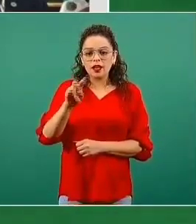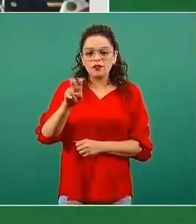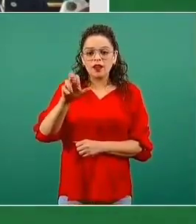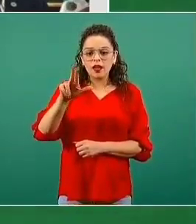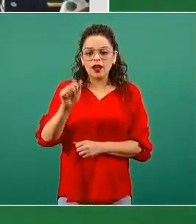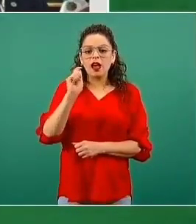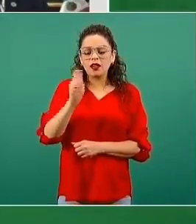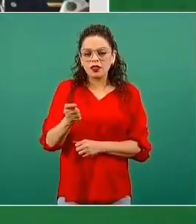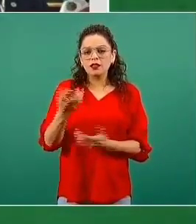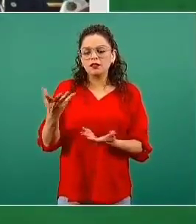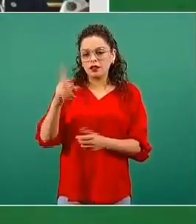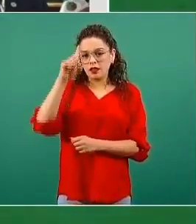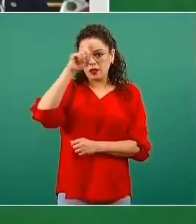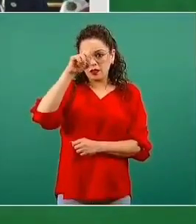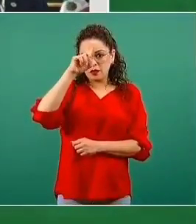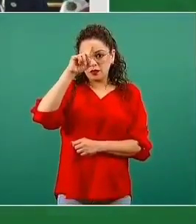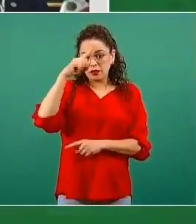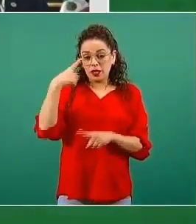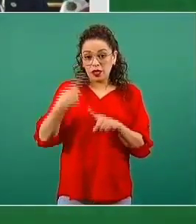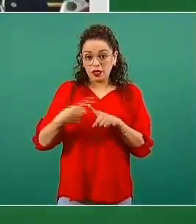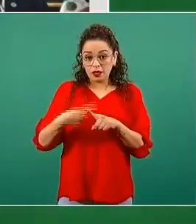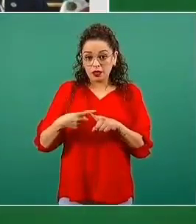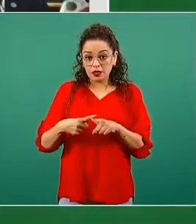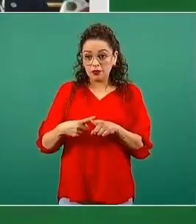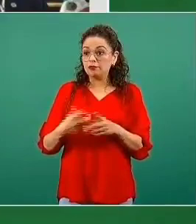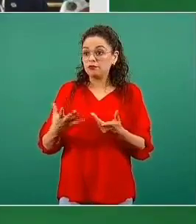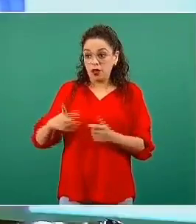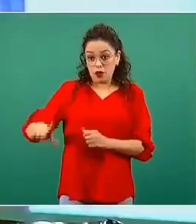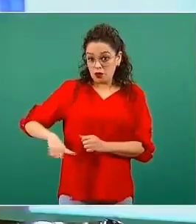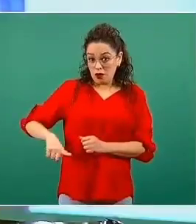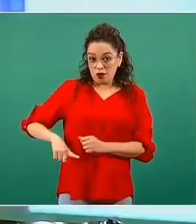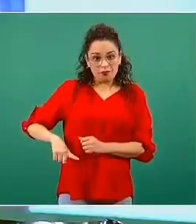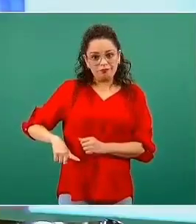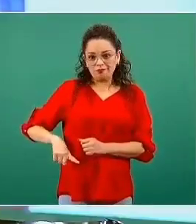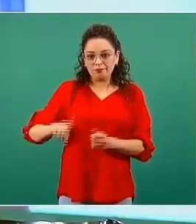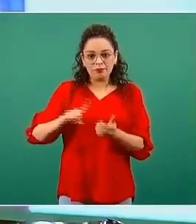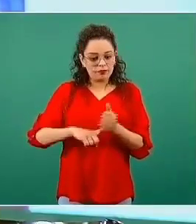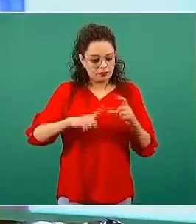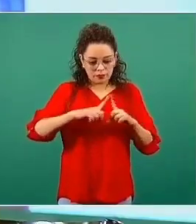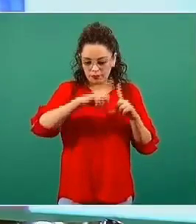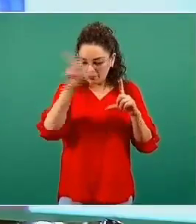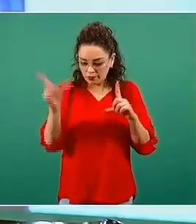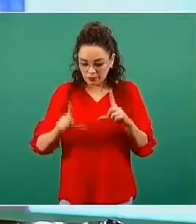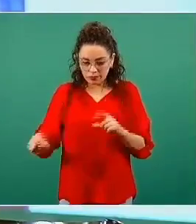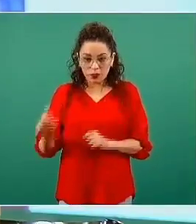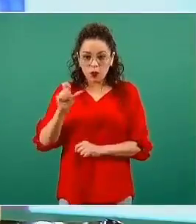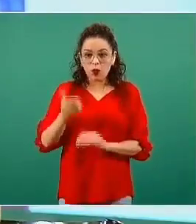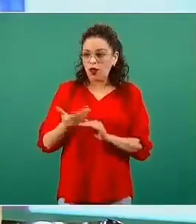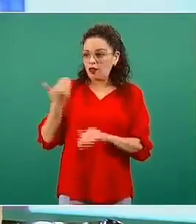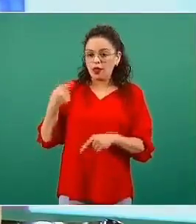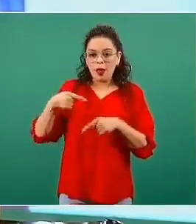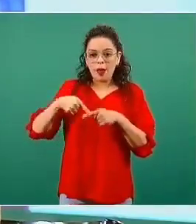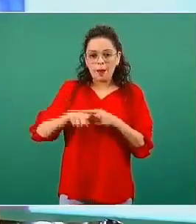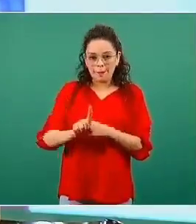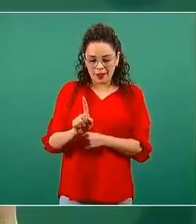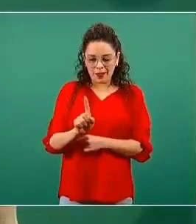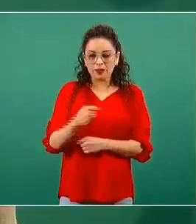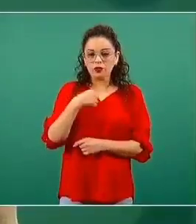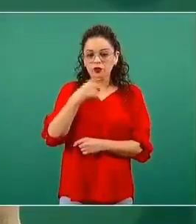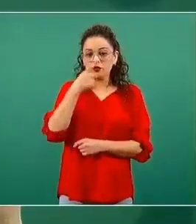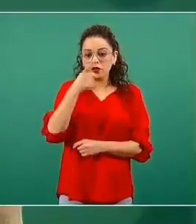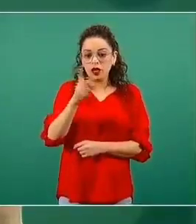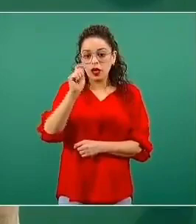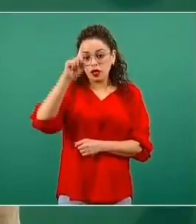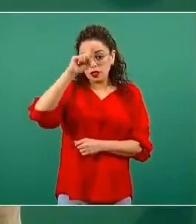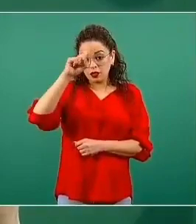una asesoría al Estado mexicano, no solamente al gobierno. Cuando yo lo dije al inicio, lo dije de manera reducida, en realidad es una